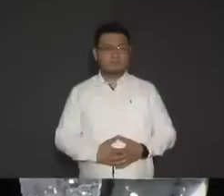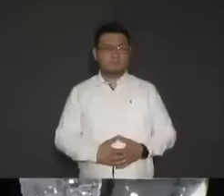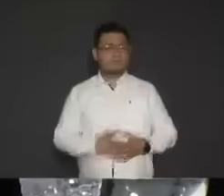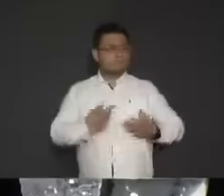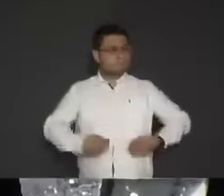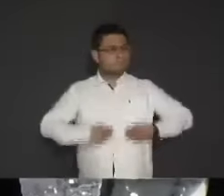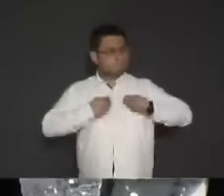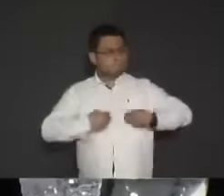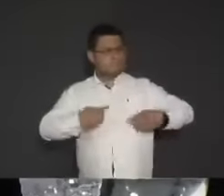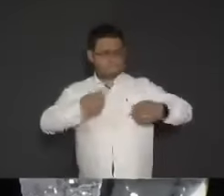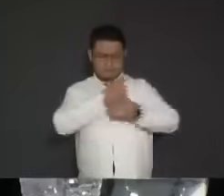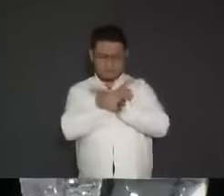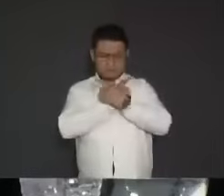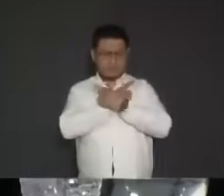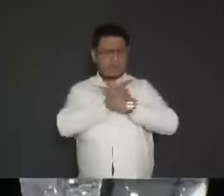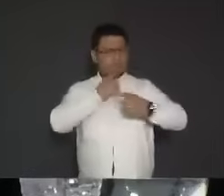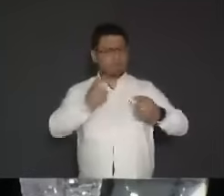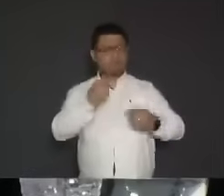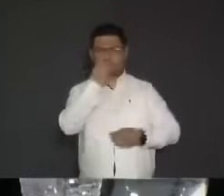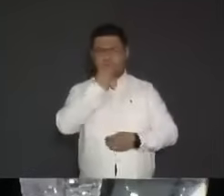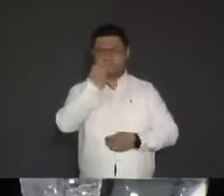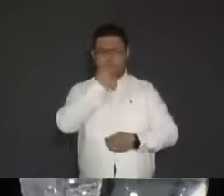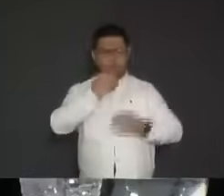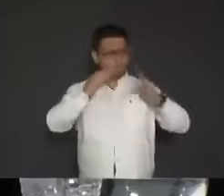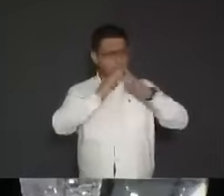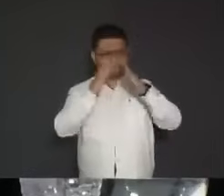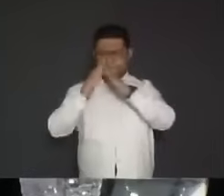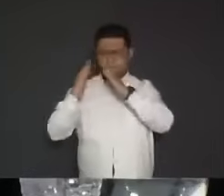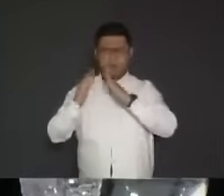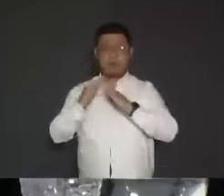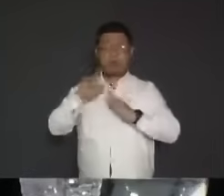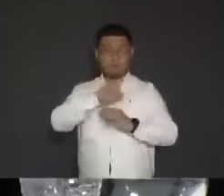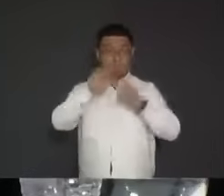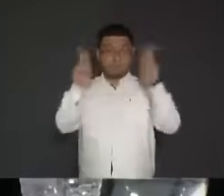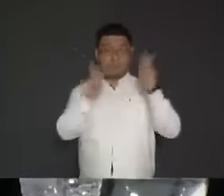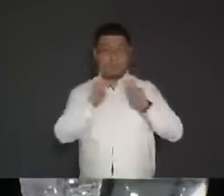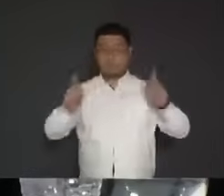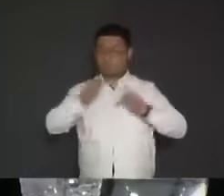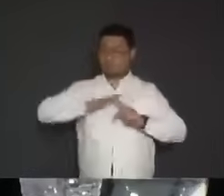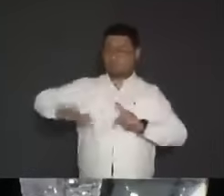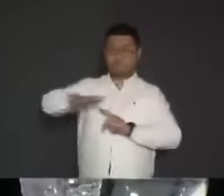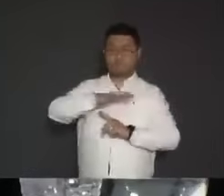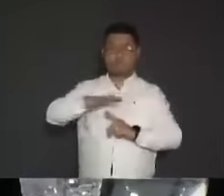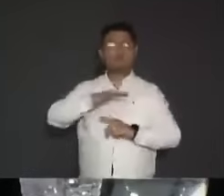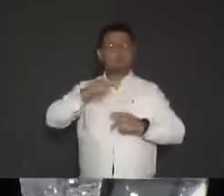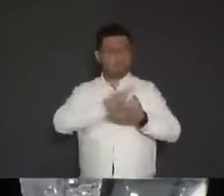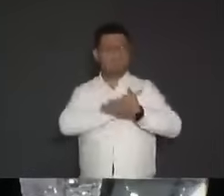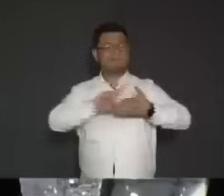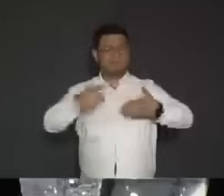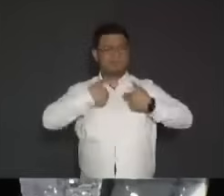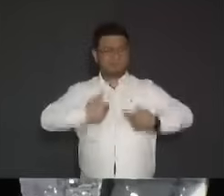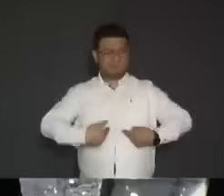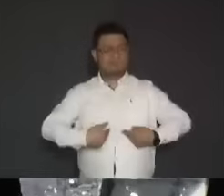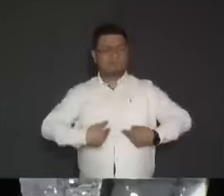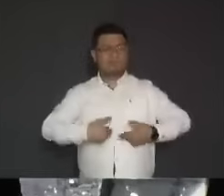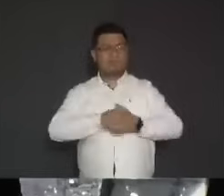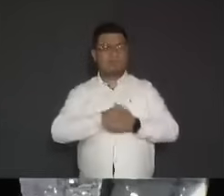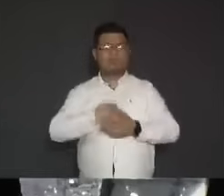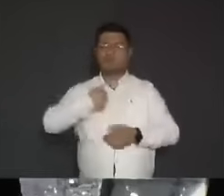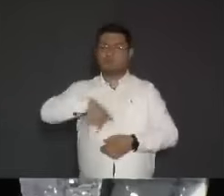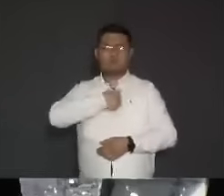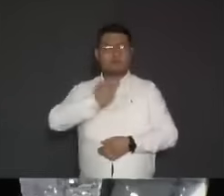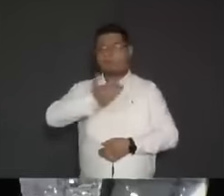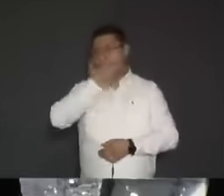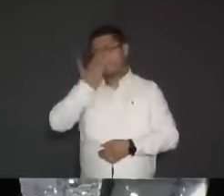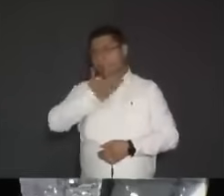vivienda digna, educación, alimento, la paz social, son algunos de los derechos que como humanos tenemos. Nos hemos acostumbrado a vivir